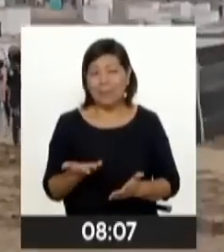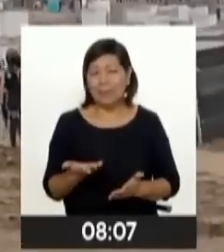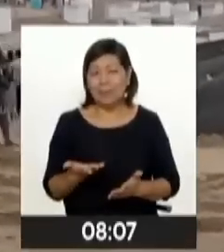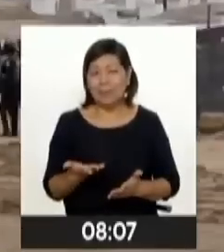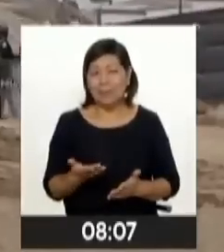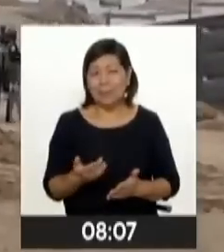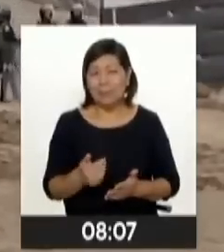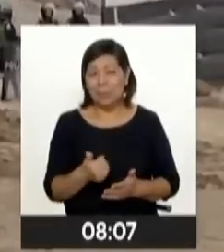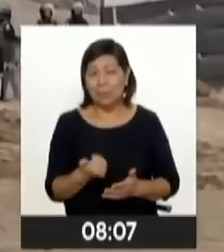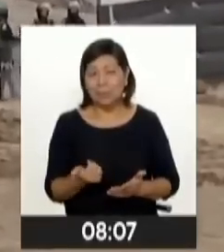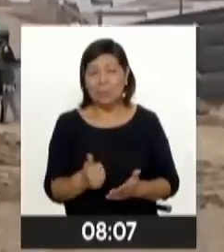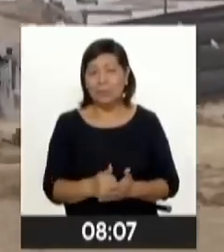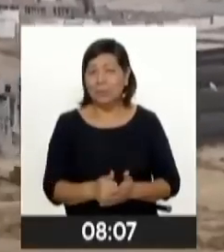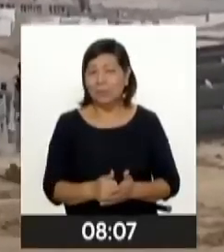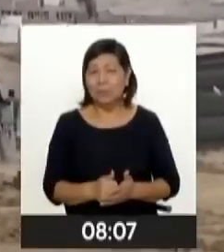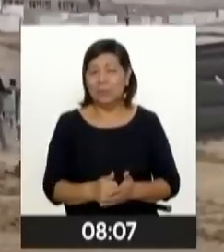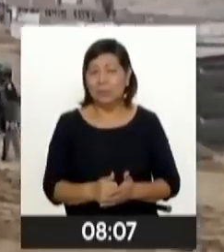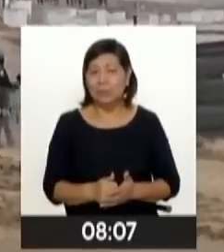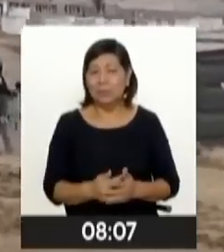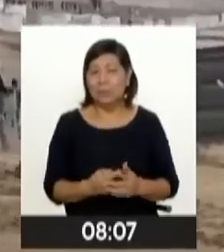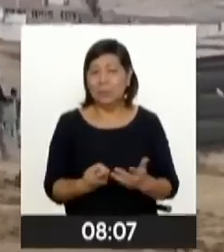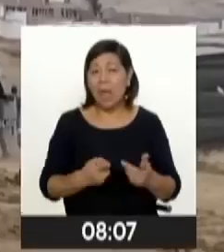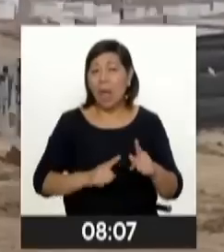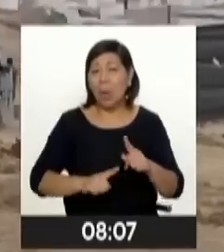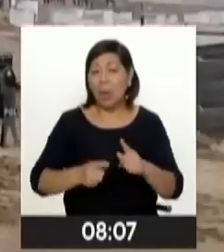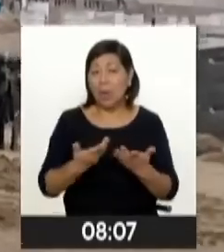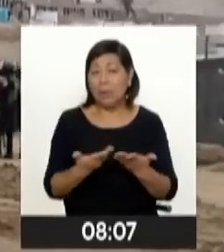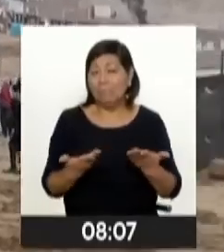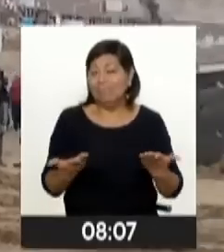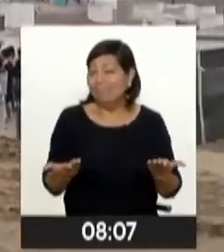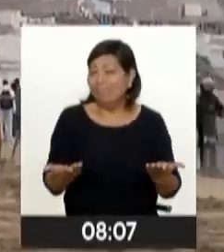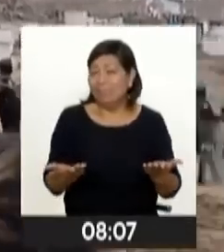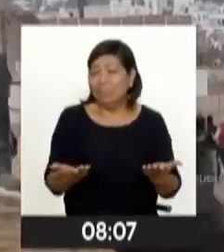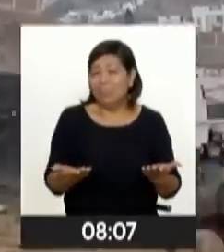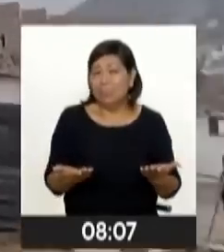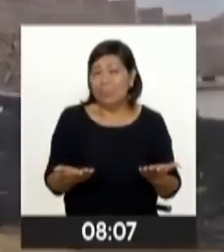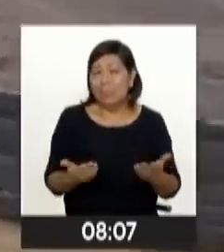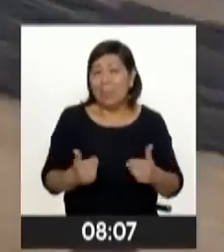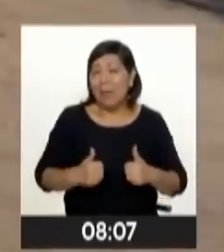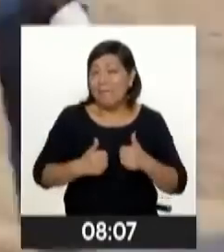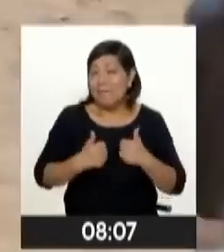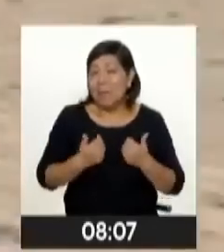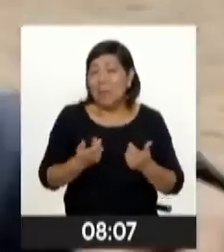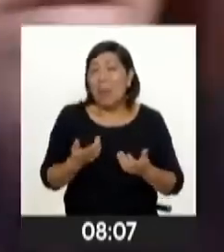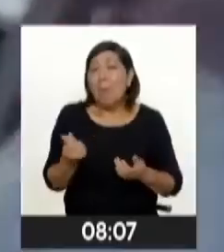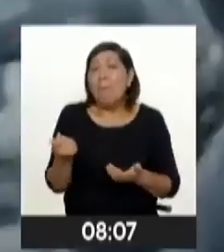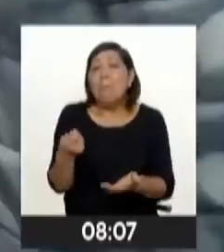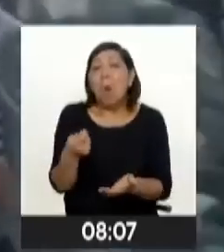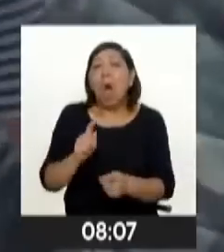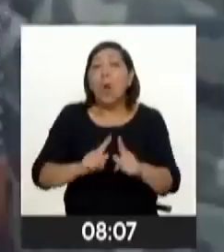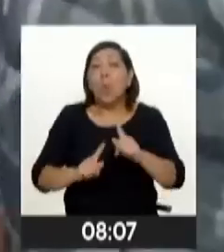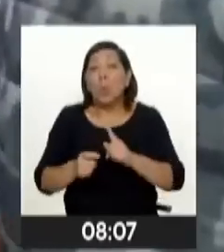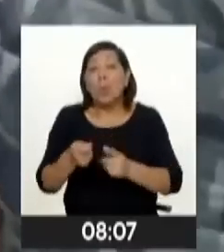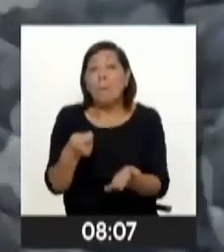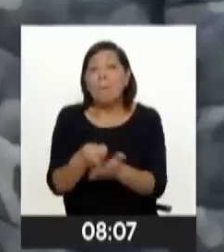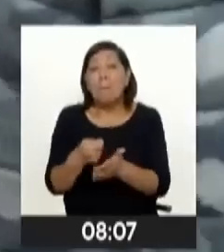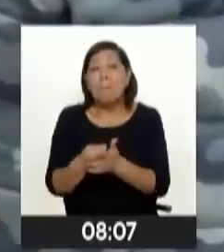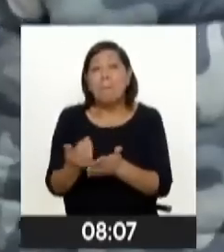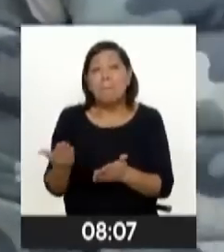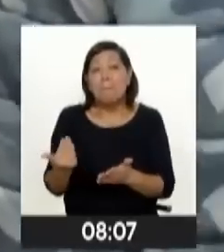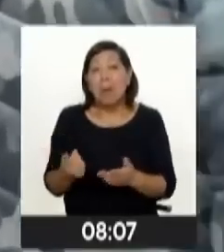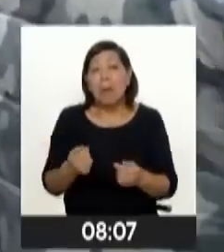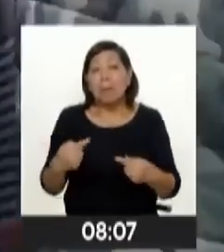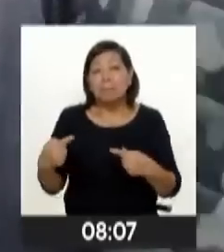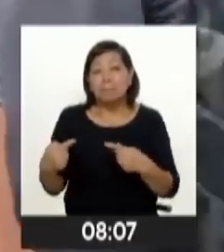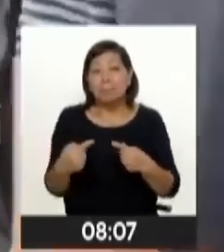generan otro tipo también de circunstancias, en algunos casos que cobran vida. Uh-huh. ¿No? Por extorsión, otros delitos. Y la